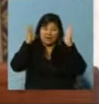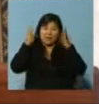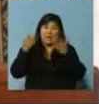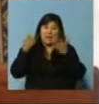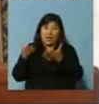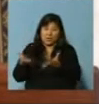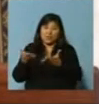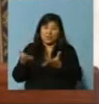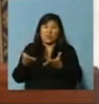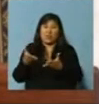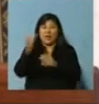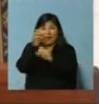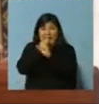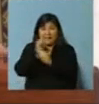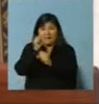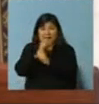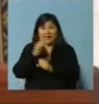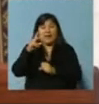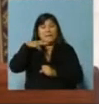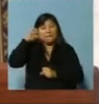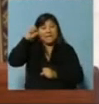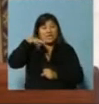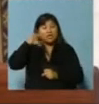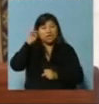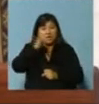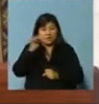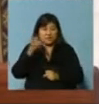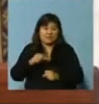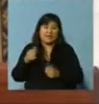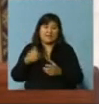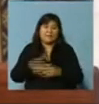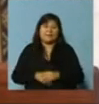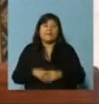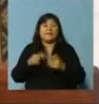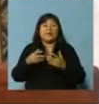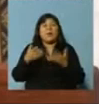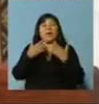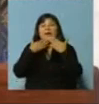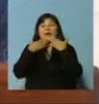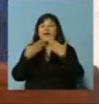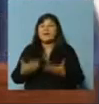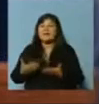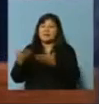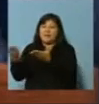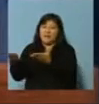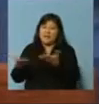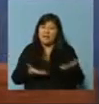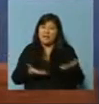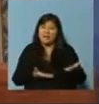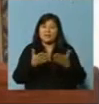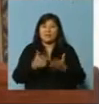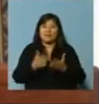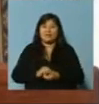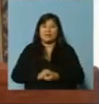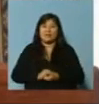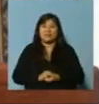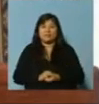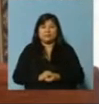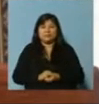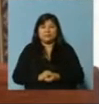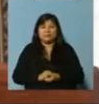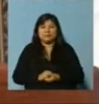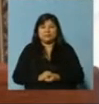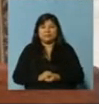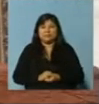ella. Muchísimas gracias y una vez más, bienvenido, señor gobernador.